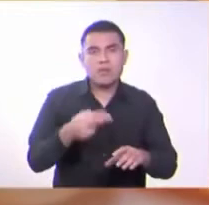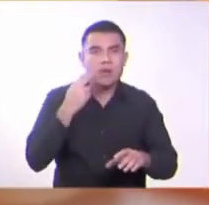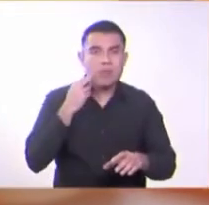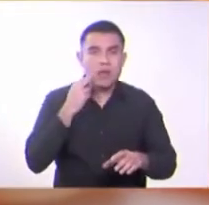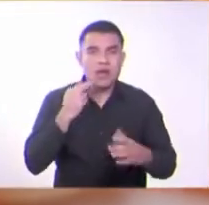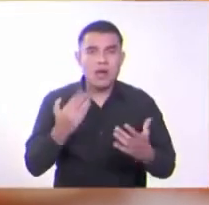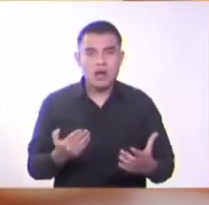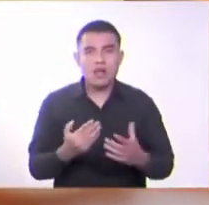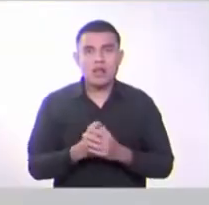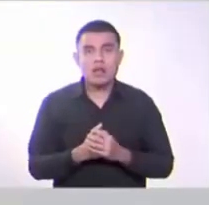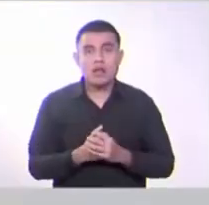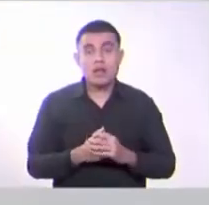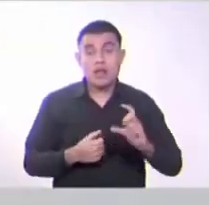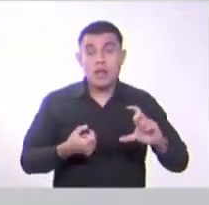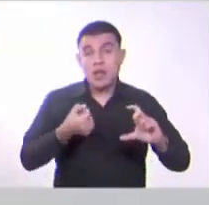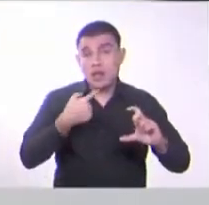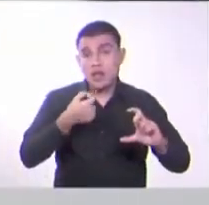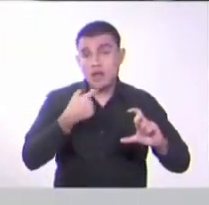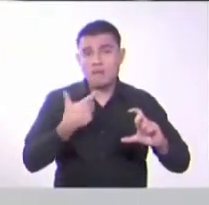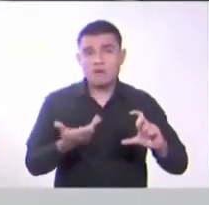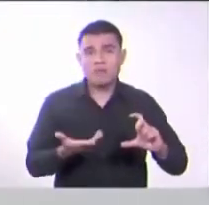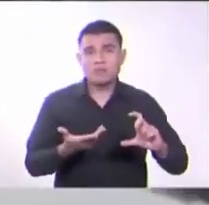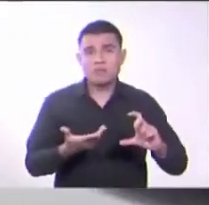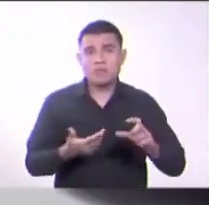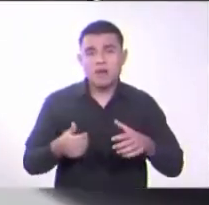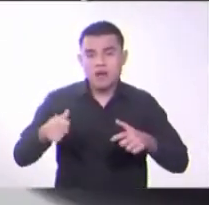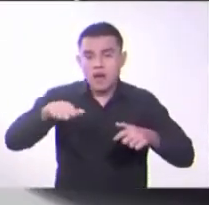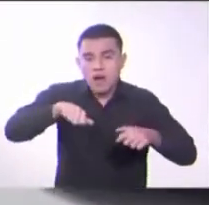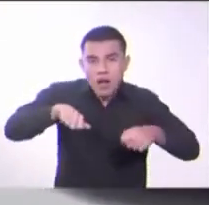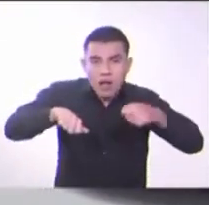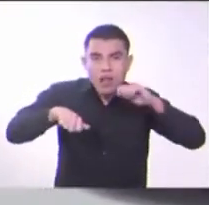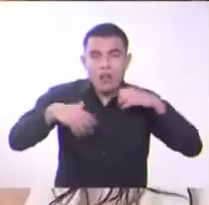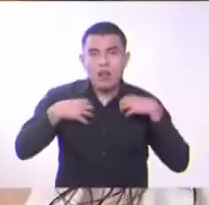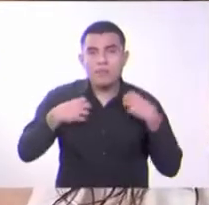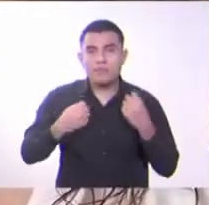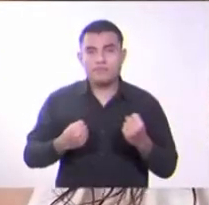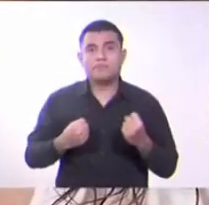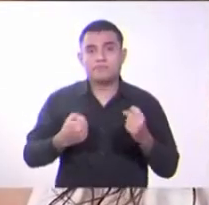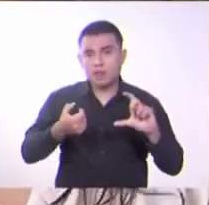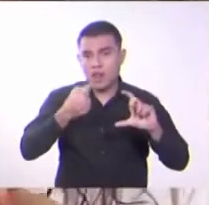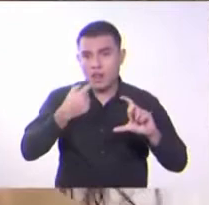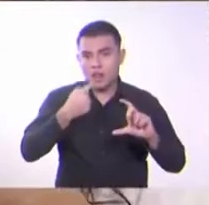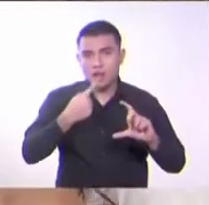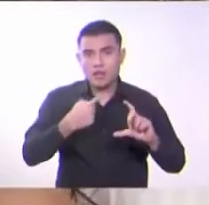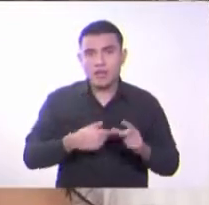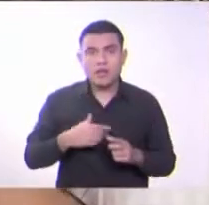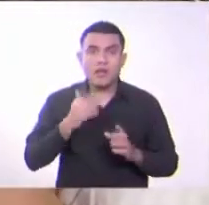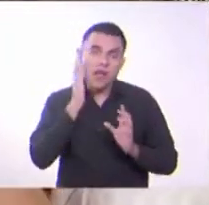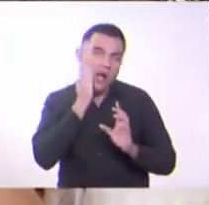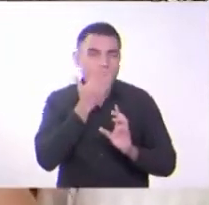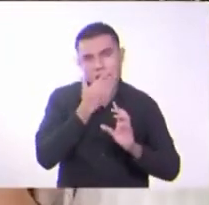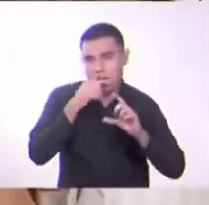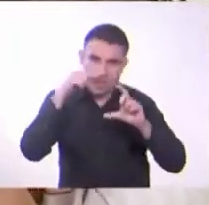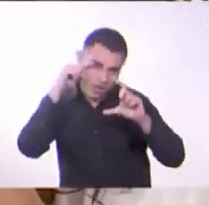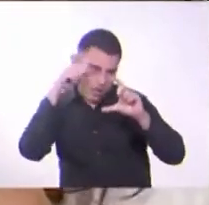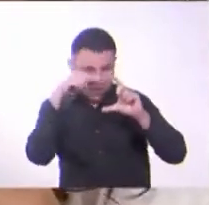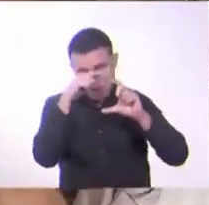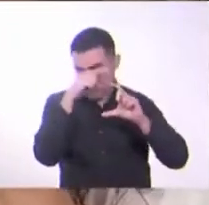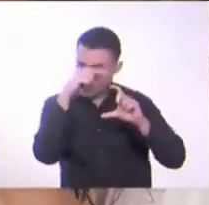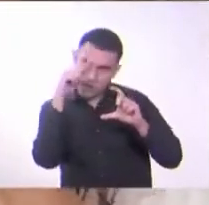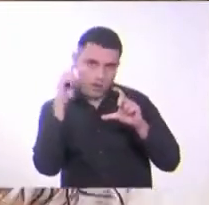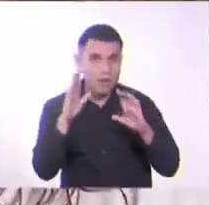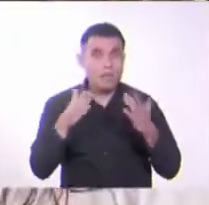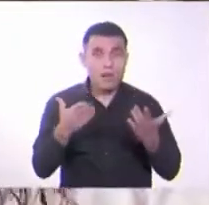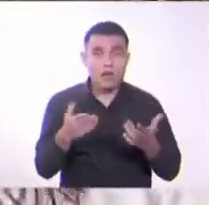industria farmacéutica, para jarabes y medicamentos, en la industria cosmética para controlar